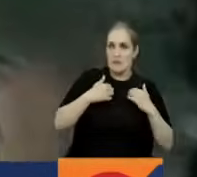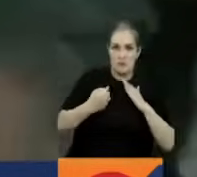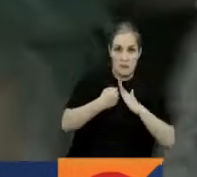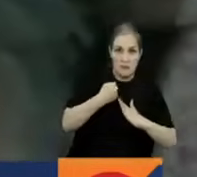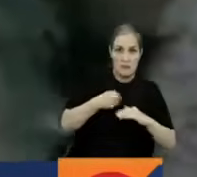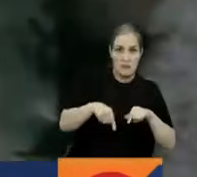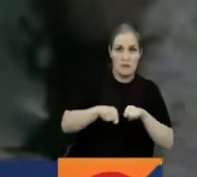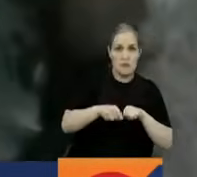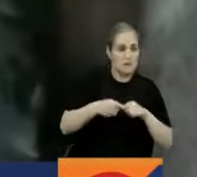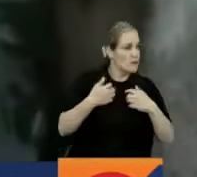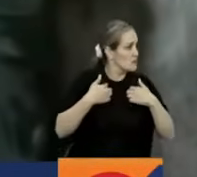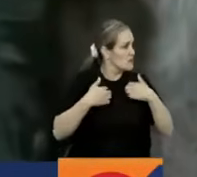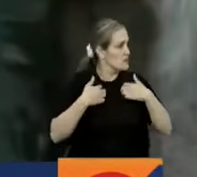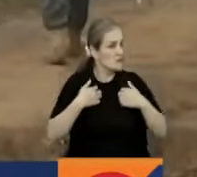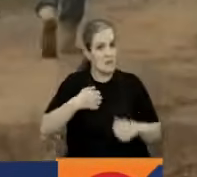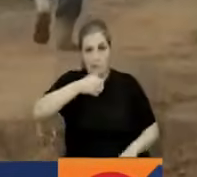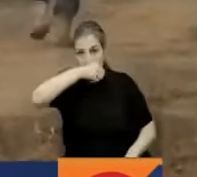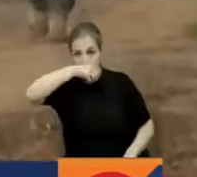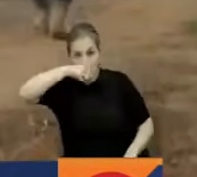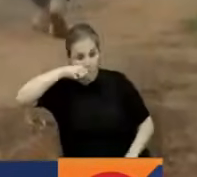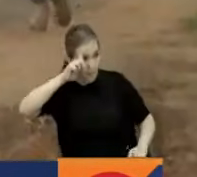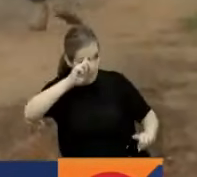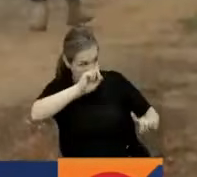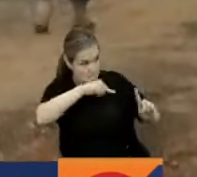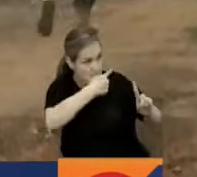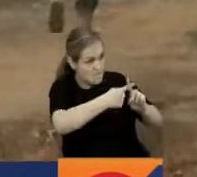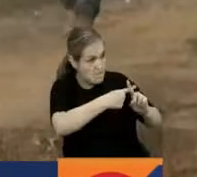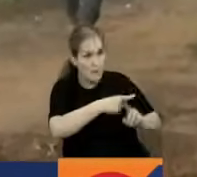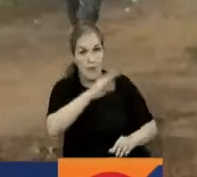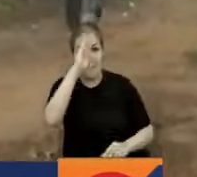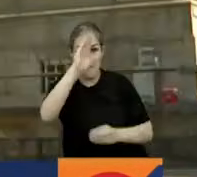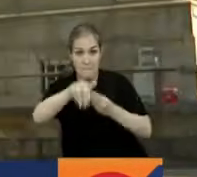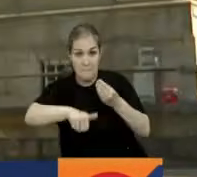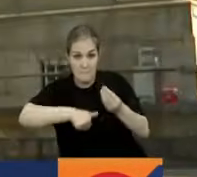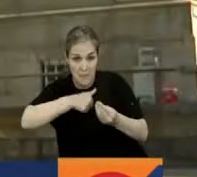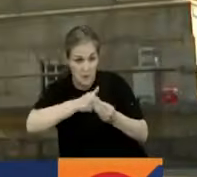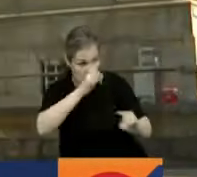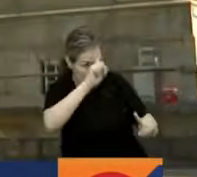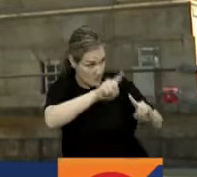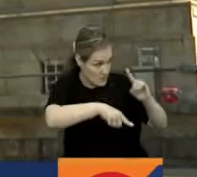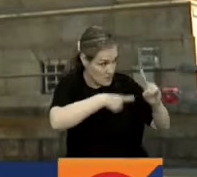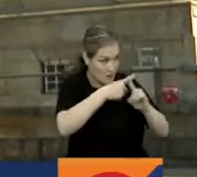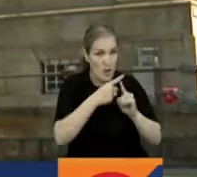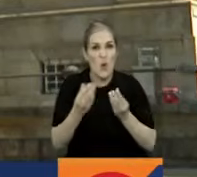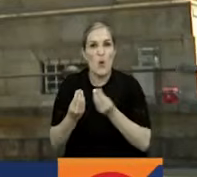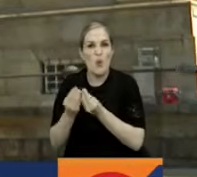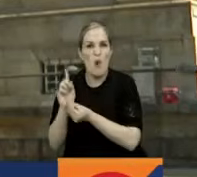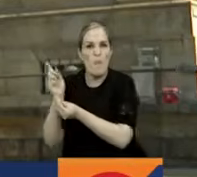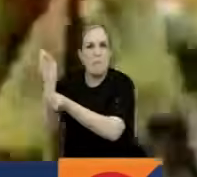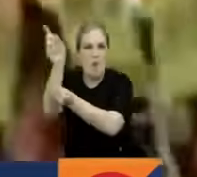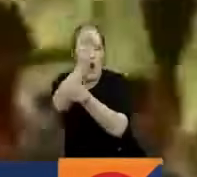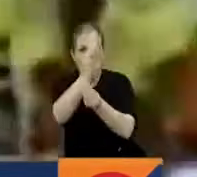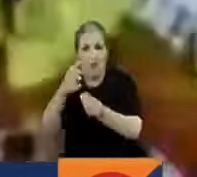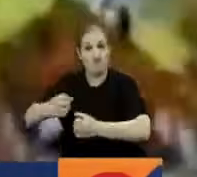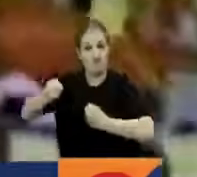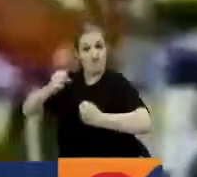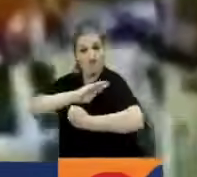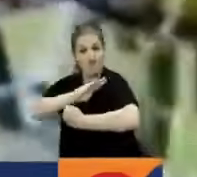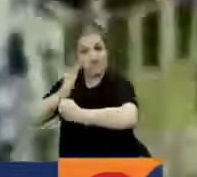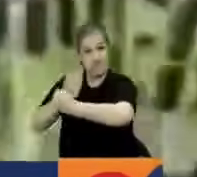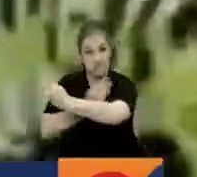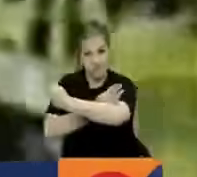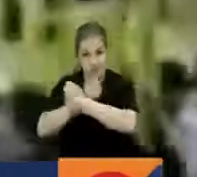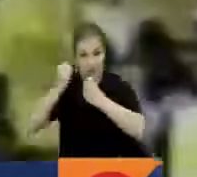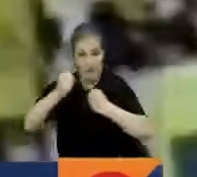las amenazas del narcotráfico, de grupos paramilitares y de la clase política tradicional, otrora, autores